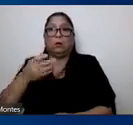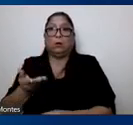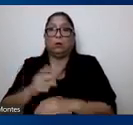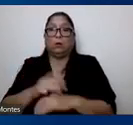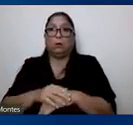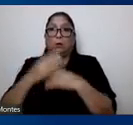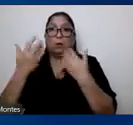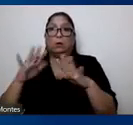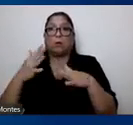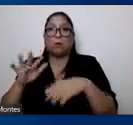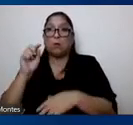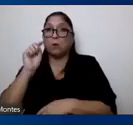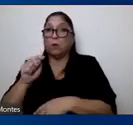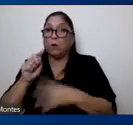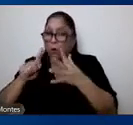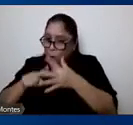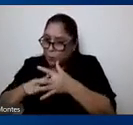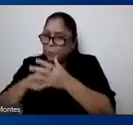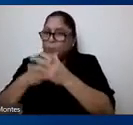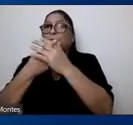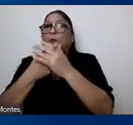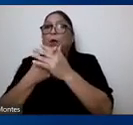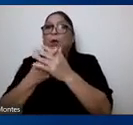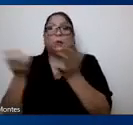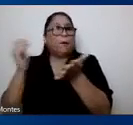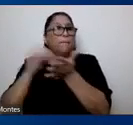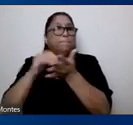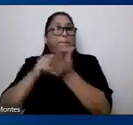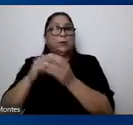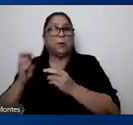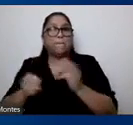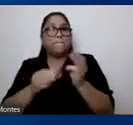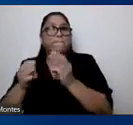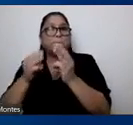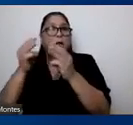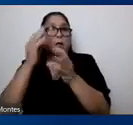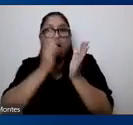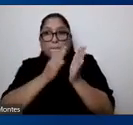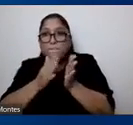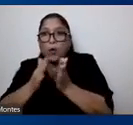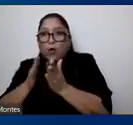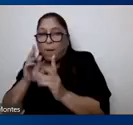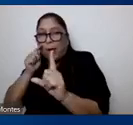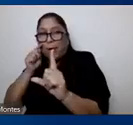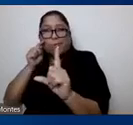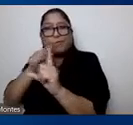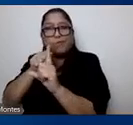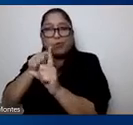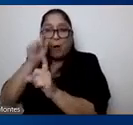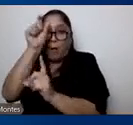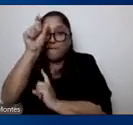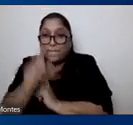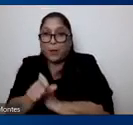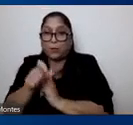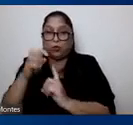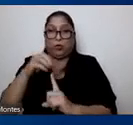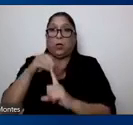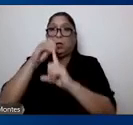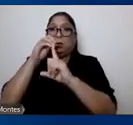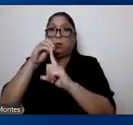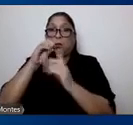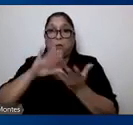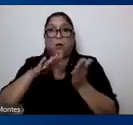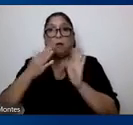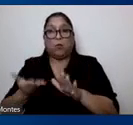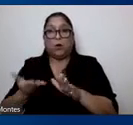ya aquí comienza a ser más sistemática la muerte, es decir, más direccionada, más individualizada la muerte.